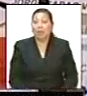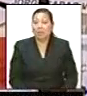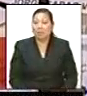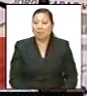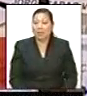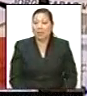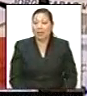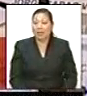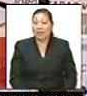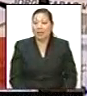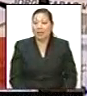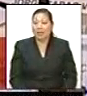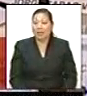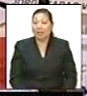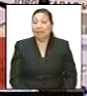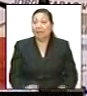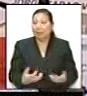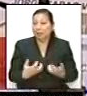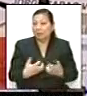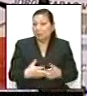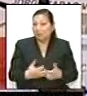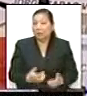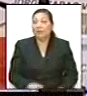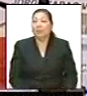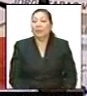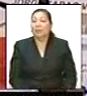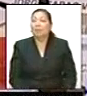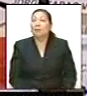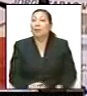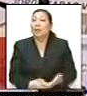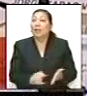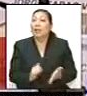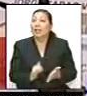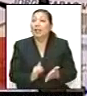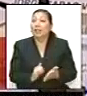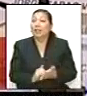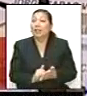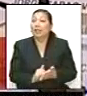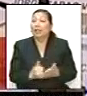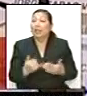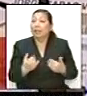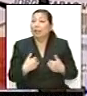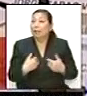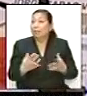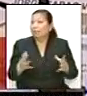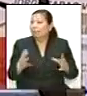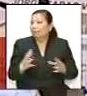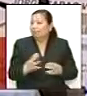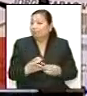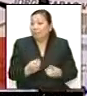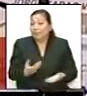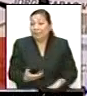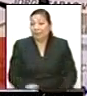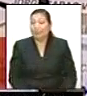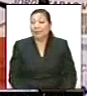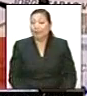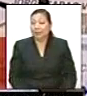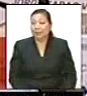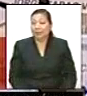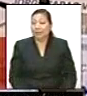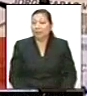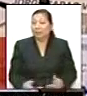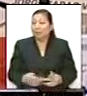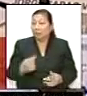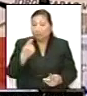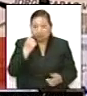más industrializada porque las materias primas se agotan y lo que queda en definitiva es el